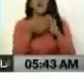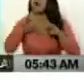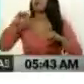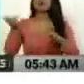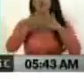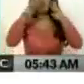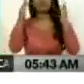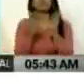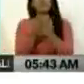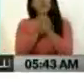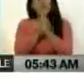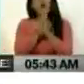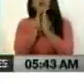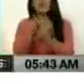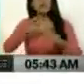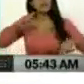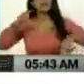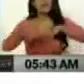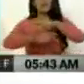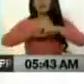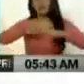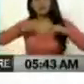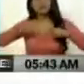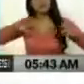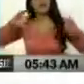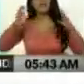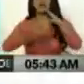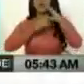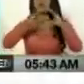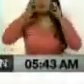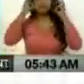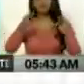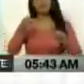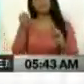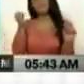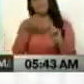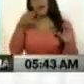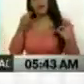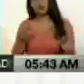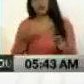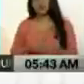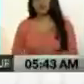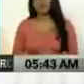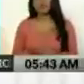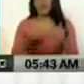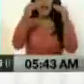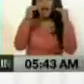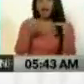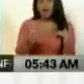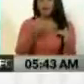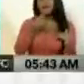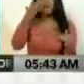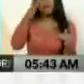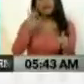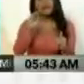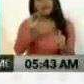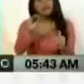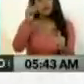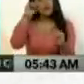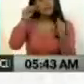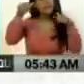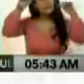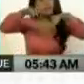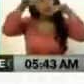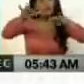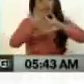a consolidar una revolución comunicacional. Seguimos revisando notas en materia nacional. Anuncian precipitaciones dispersas en gran parte del